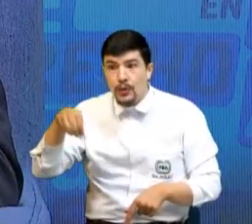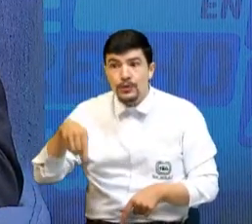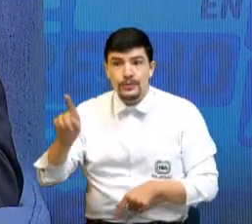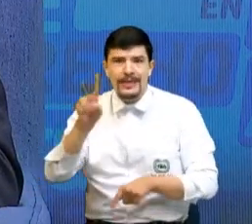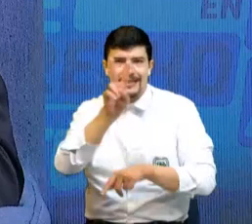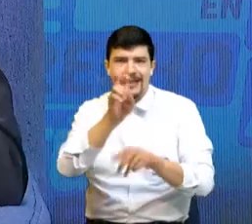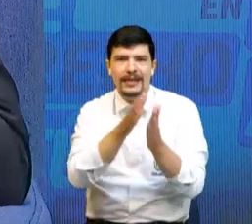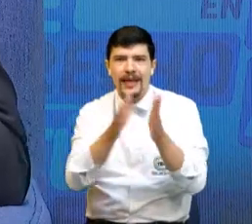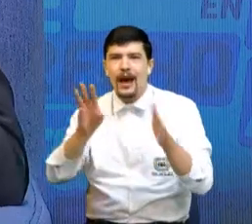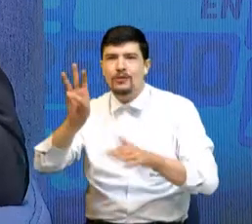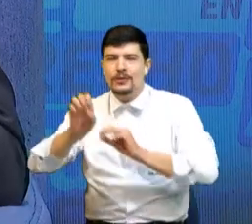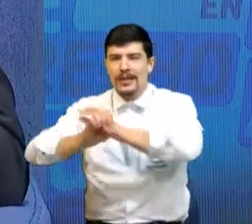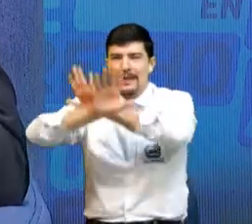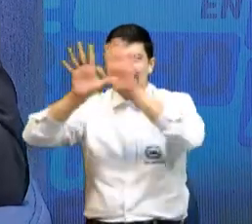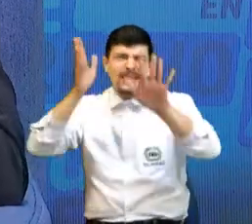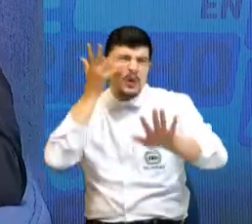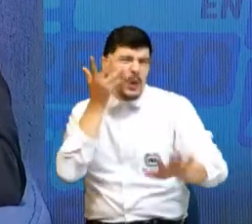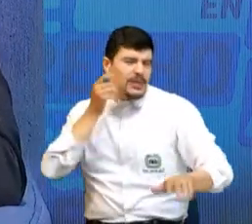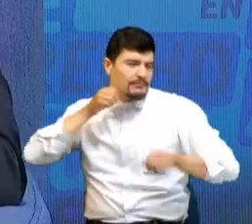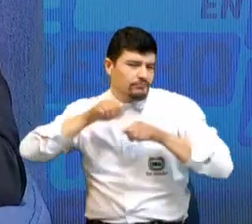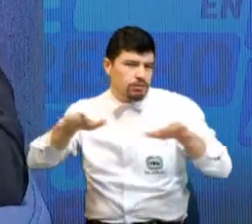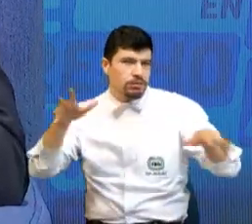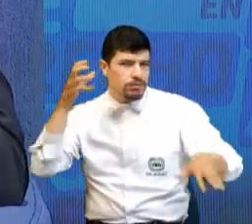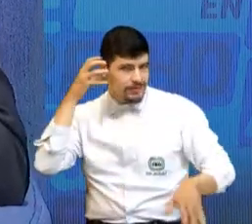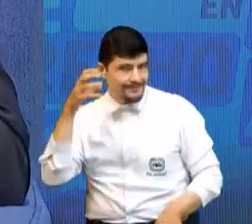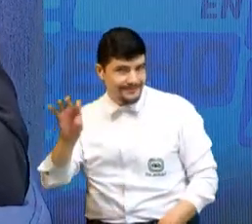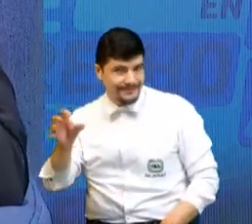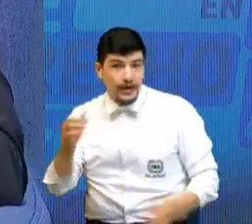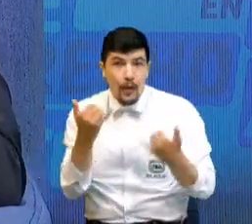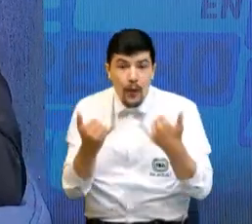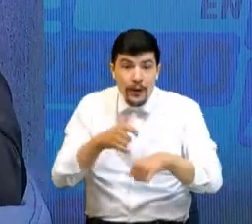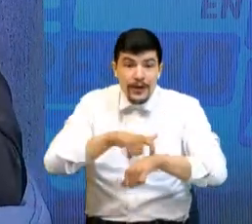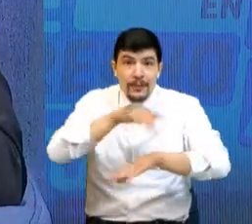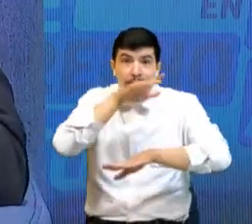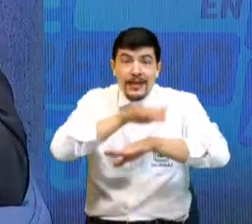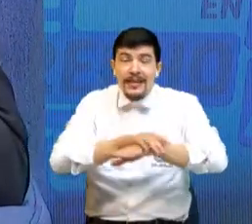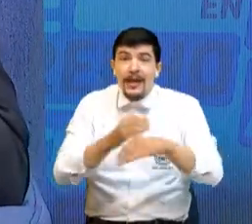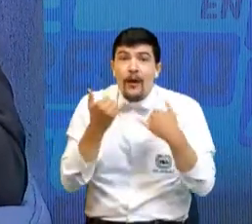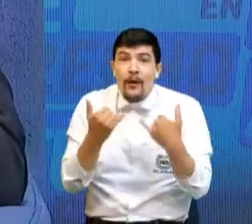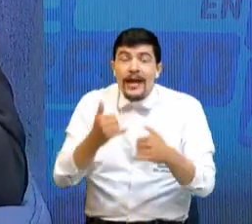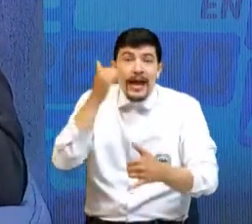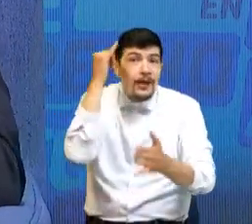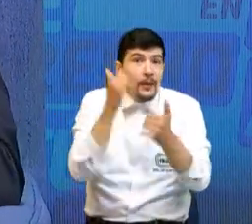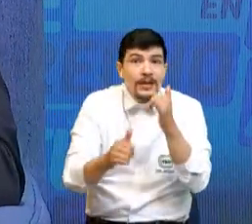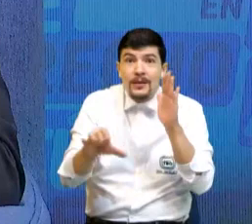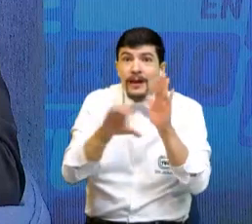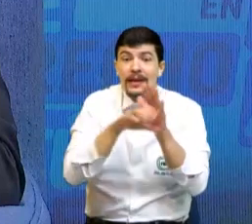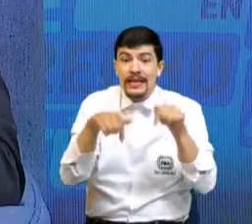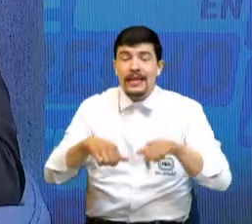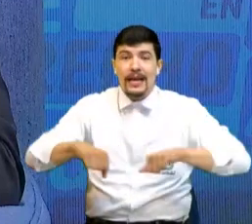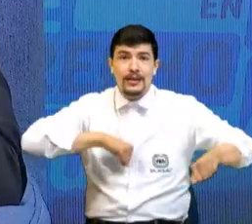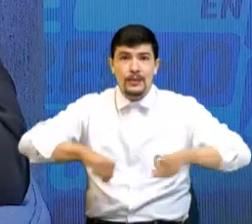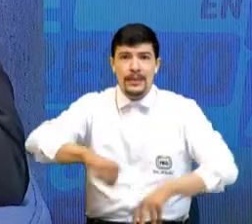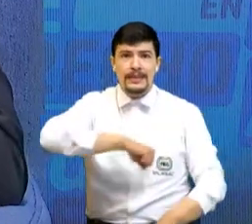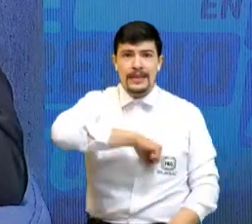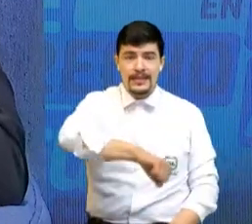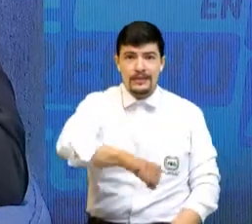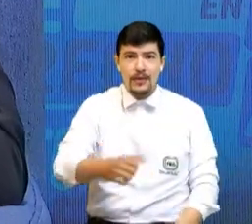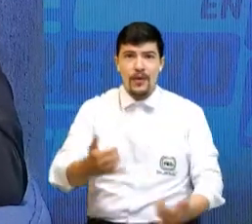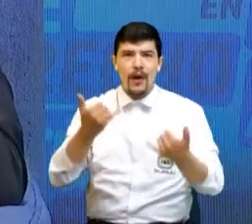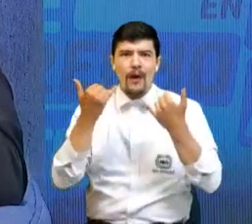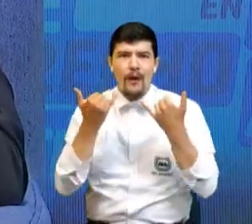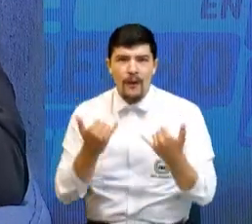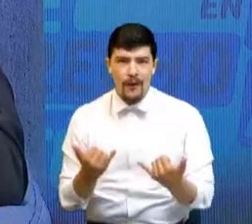de la mañana. La tarde de hoy es muy especial. La tarde de hoy es el último capítulo que tenemos de esta temporada de Actúe en Derecho. Y hoy